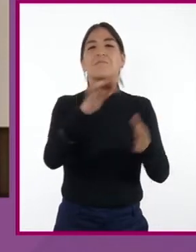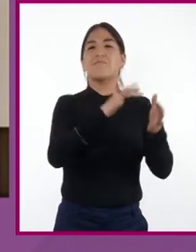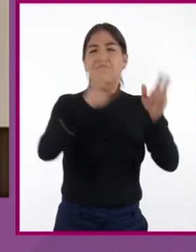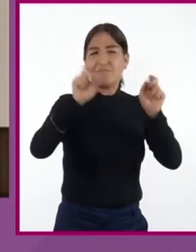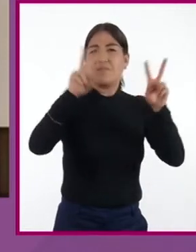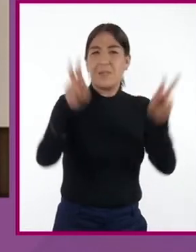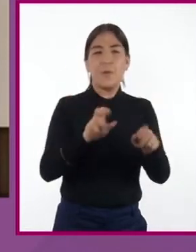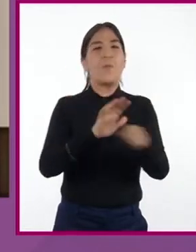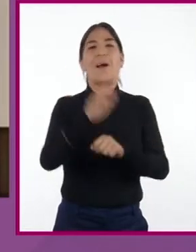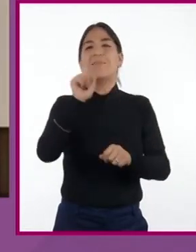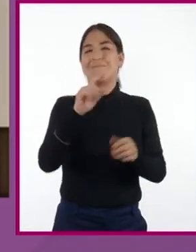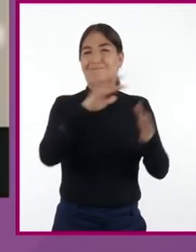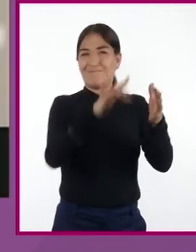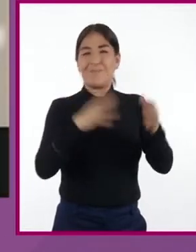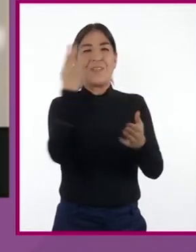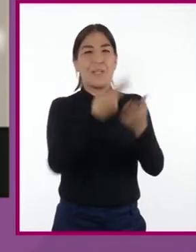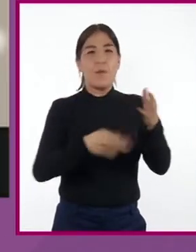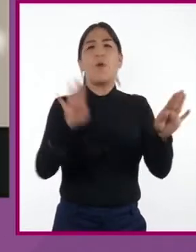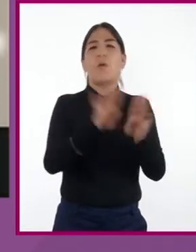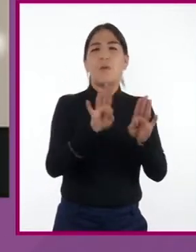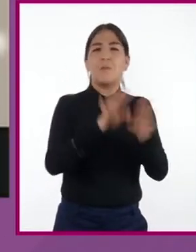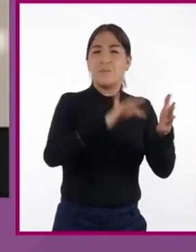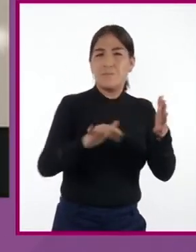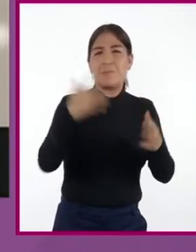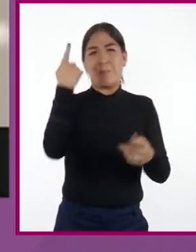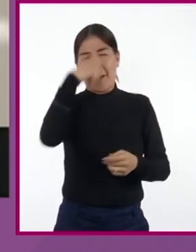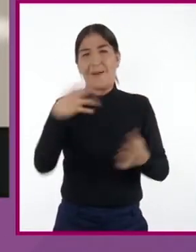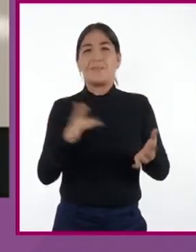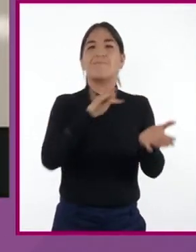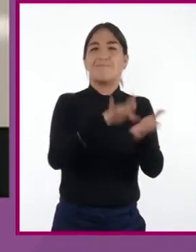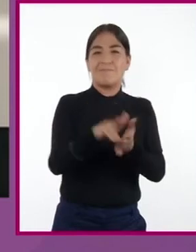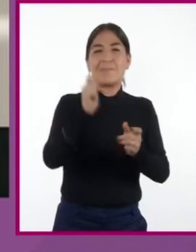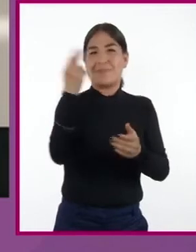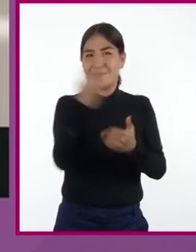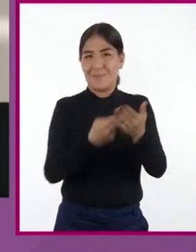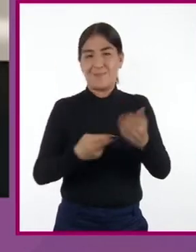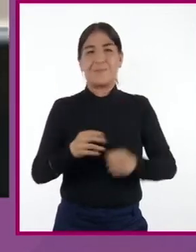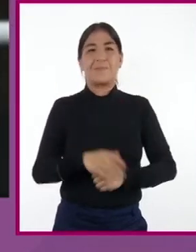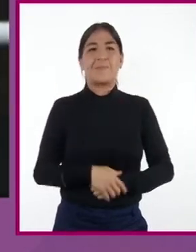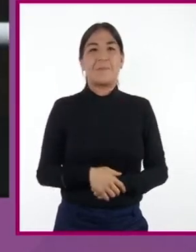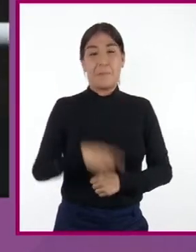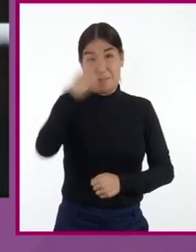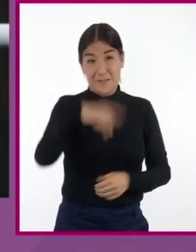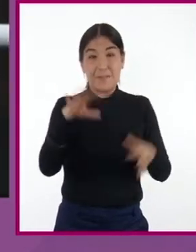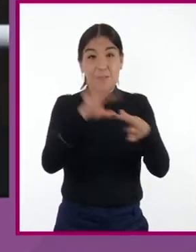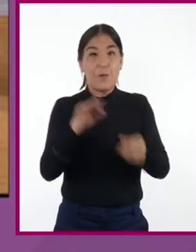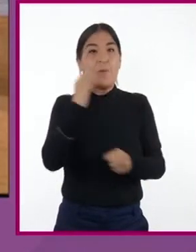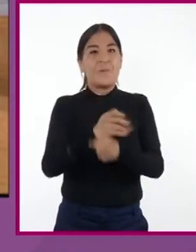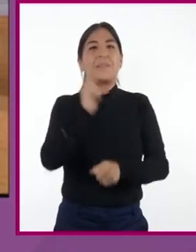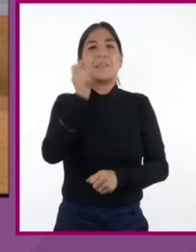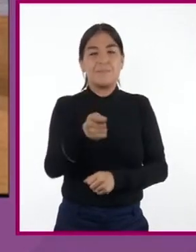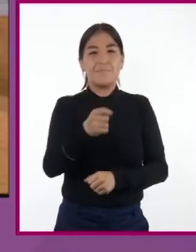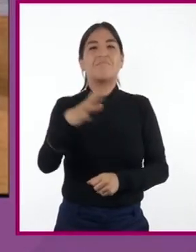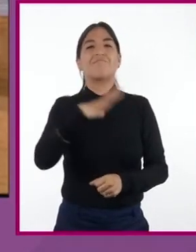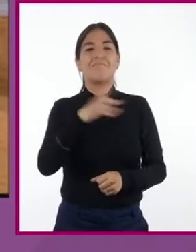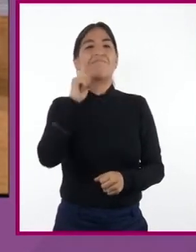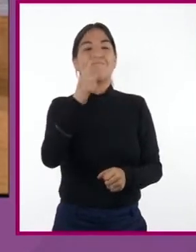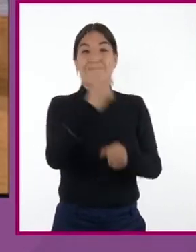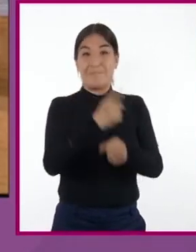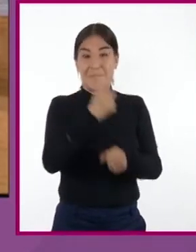literalmente muy ilustrativo: cómo leer y construir apoyos gráficos. Para hablar al respecto, tenemos como